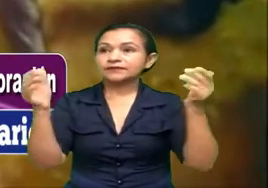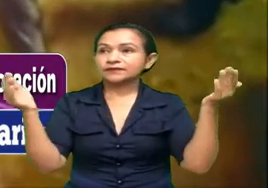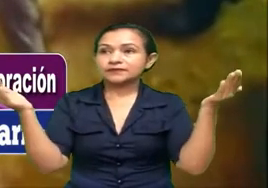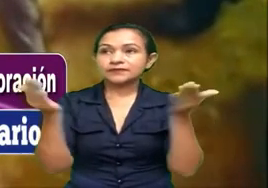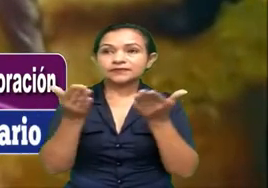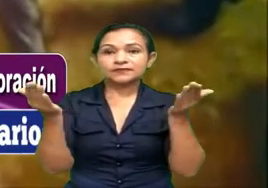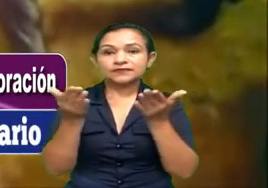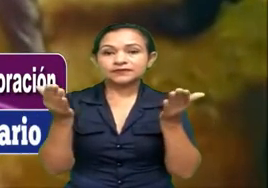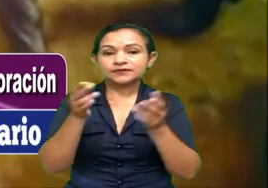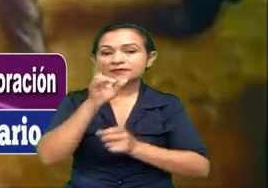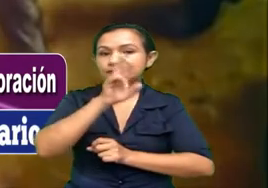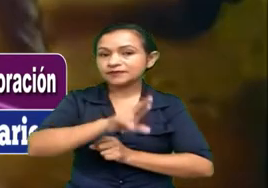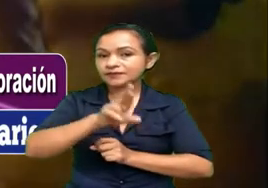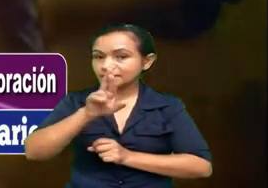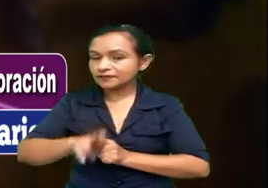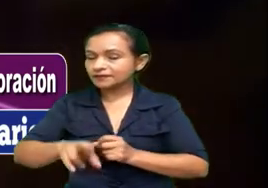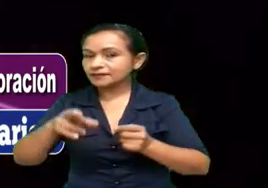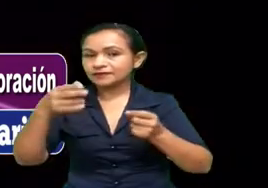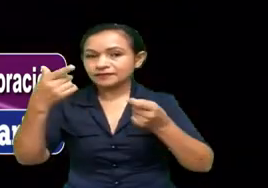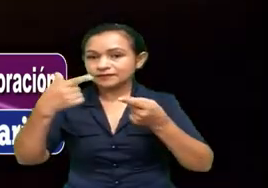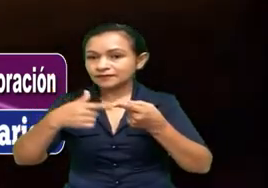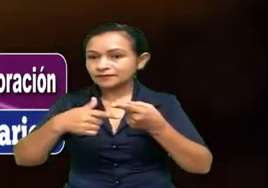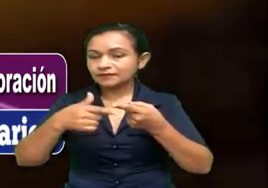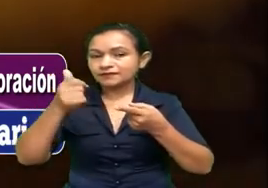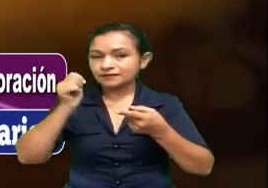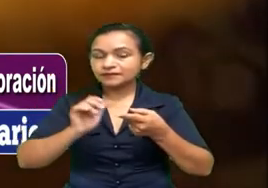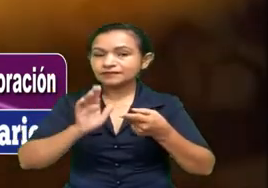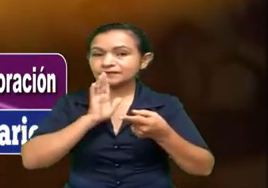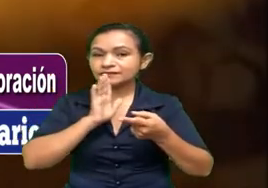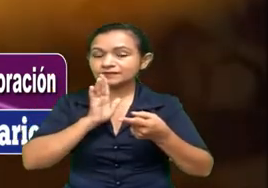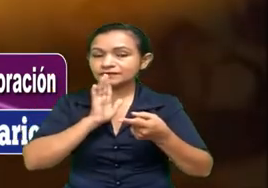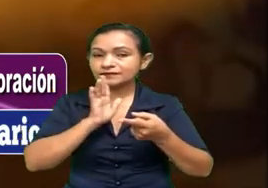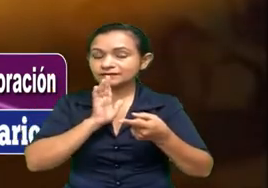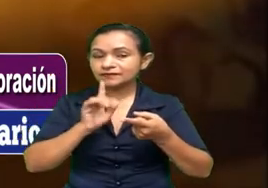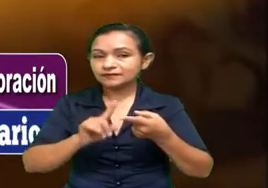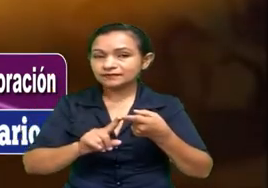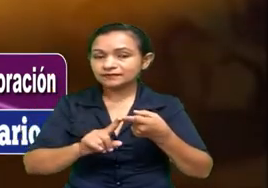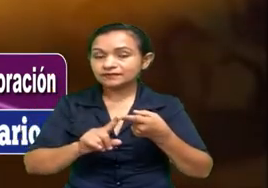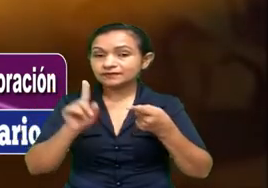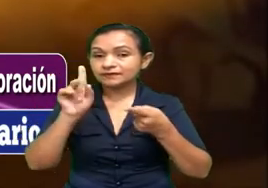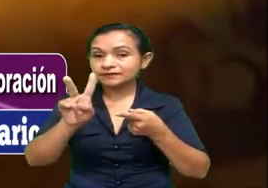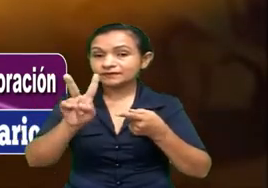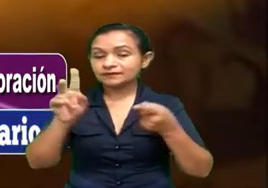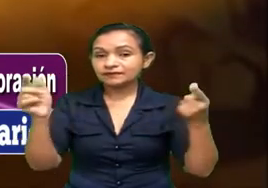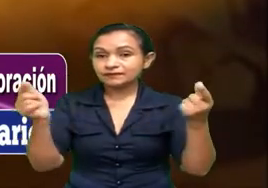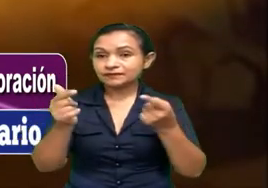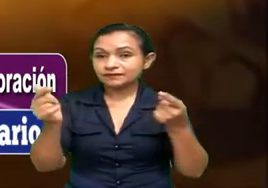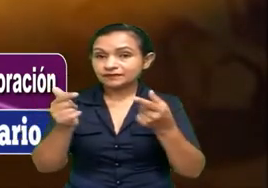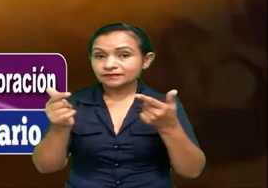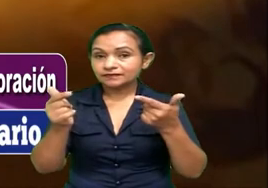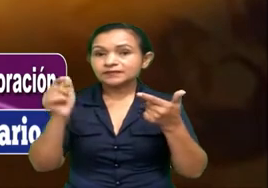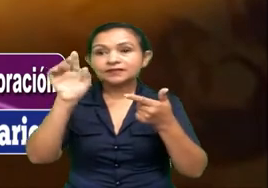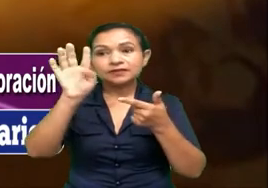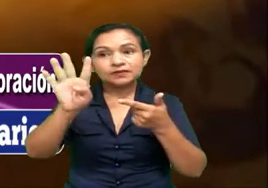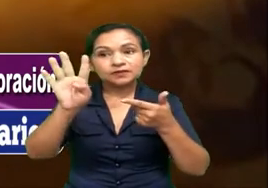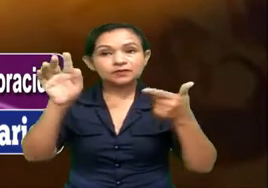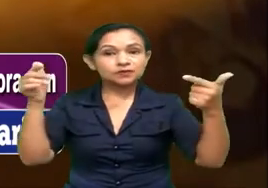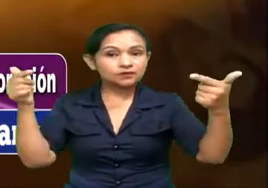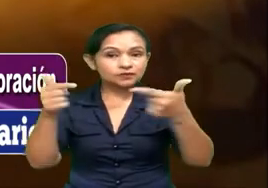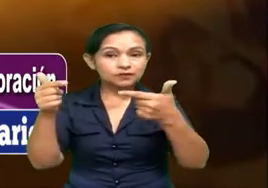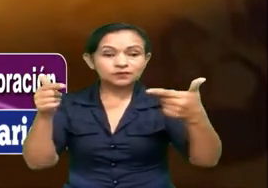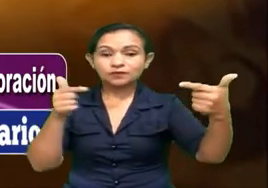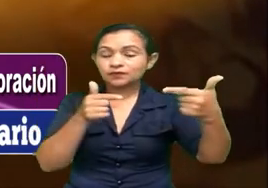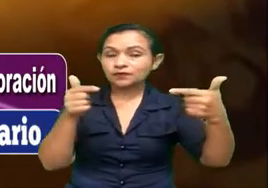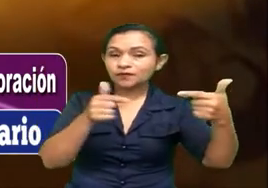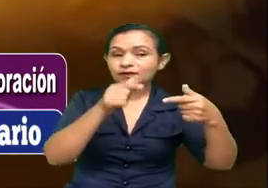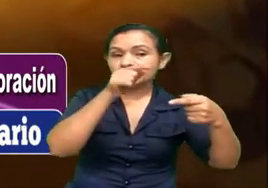en Rivas. Yo ayer hablaba de dos combates, pero hubieron cuatro, y después hubieron otros